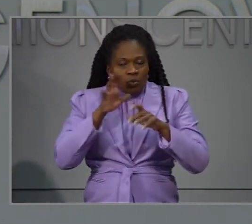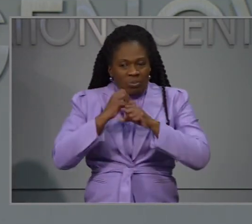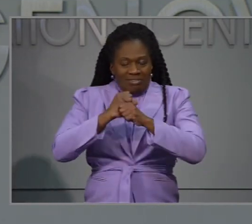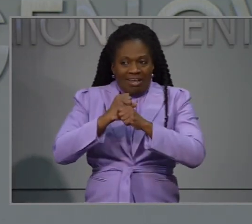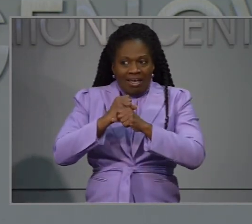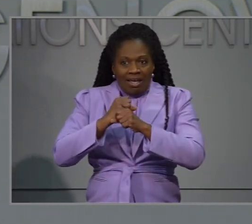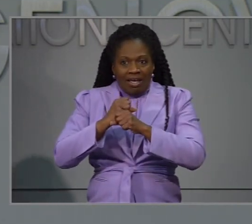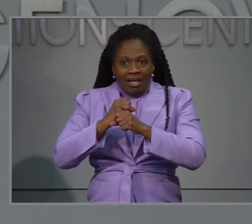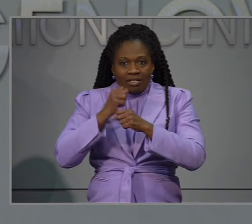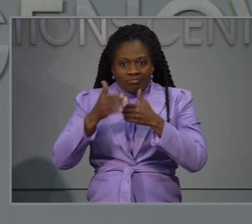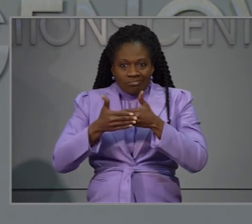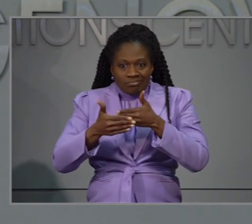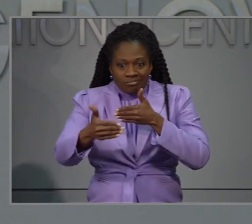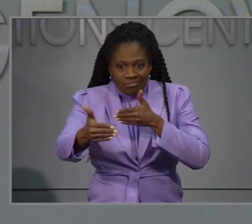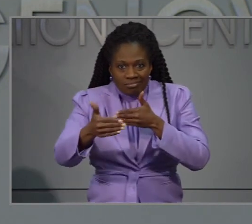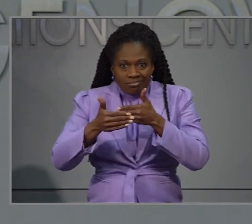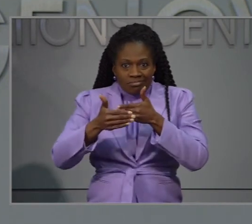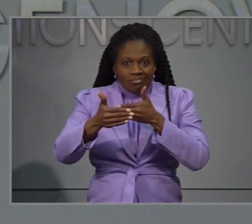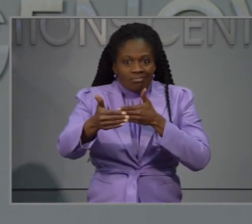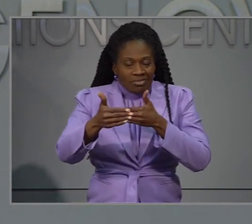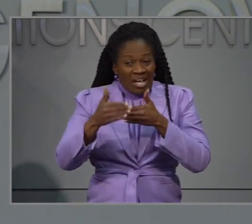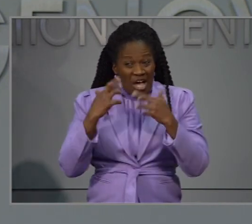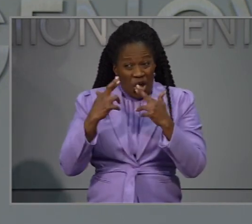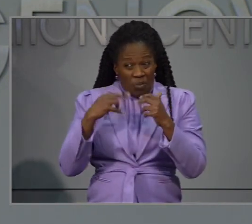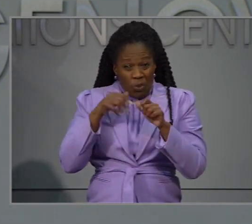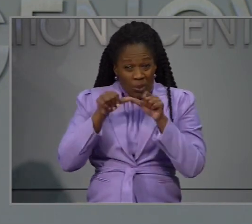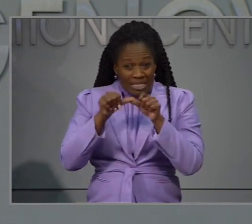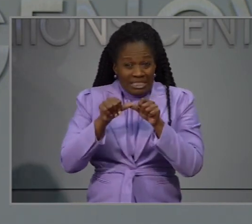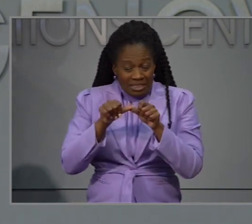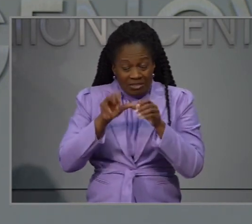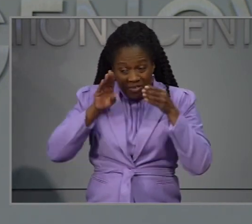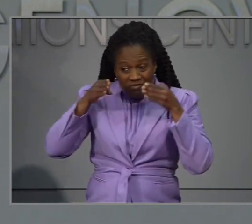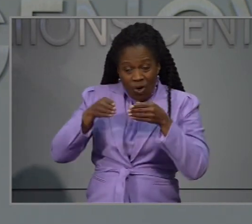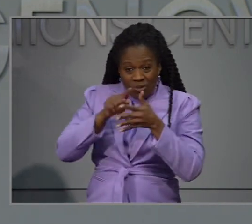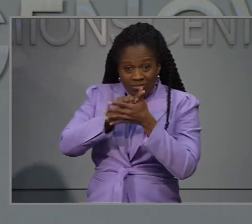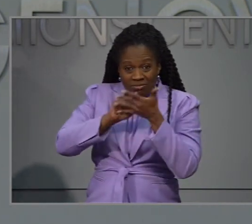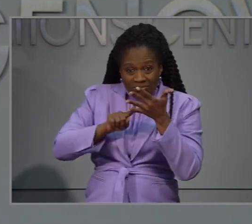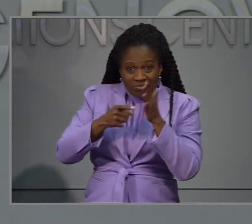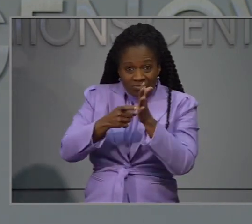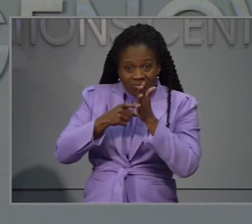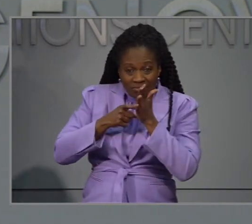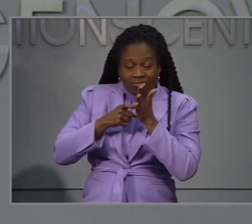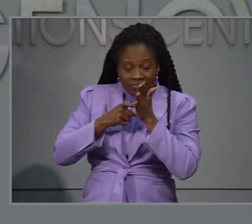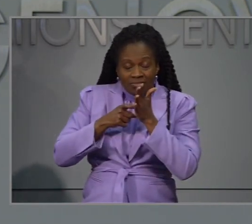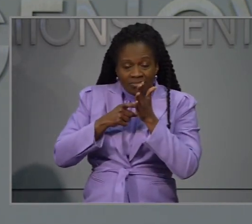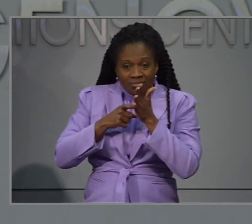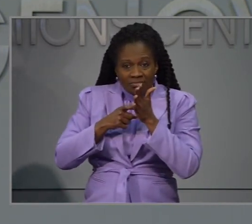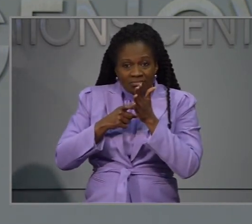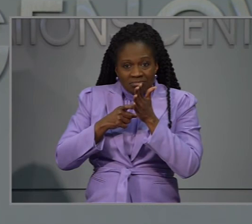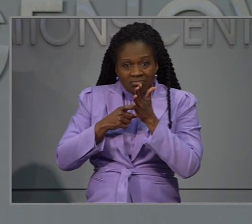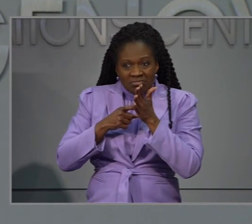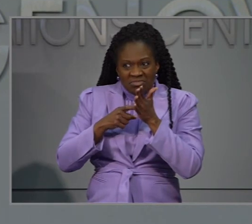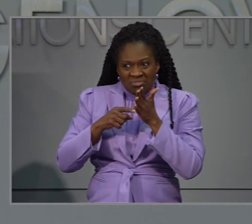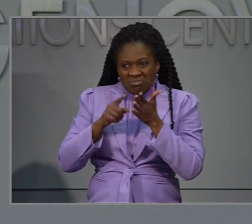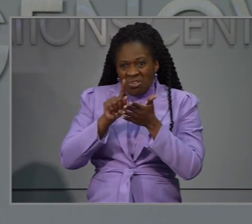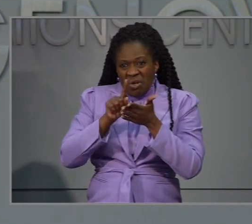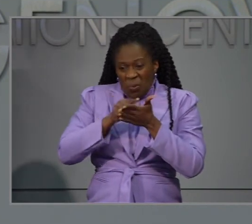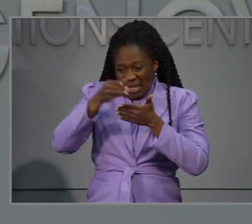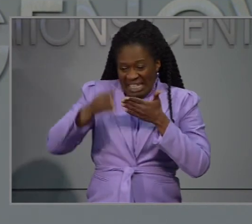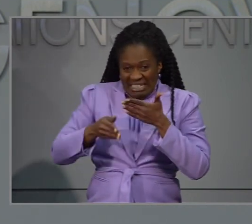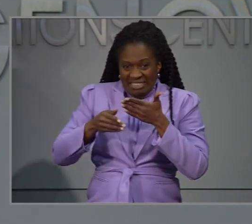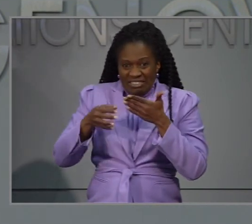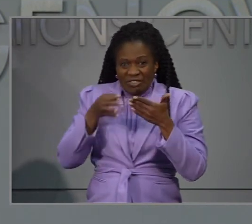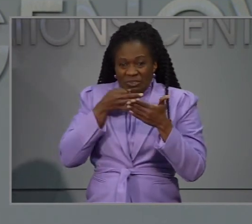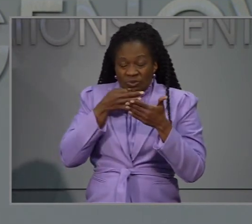estas son las cosas que nos van a ayudar a la larga espero que nos vamos a continuar en enfocando en estos y en